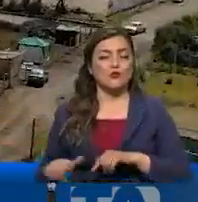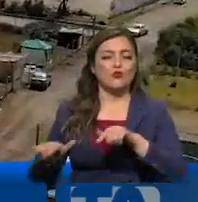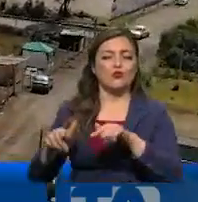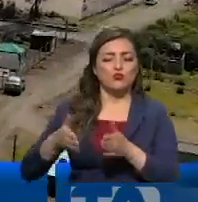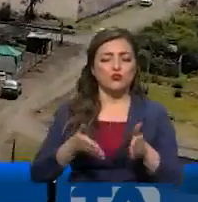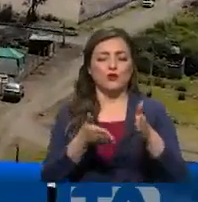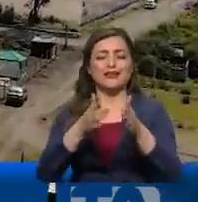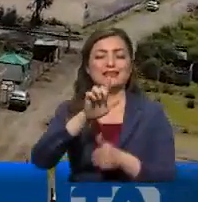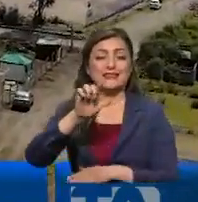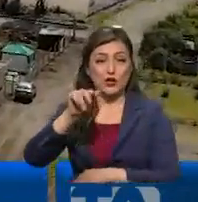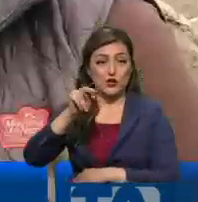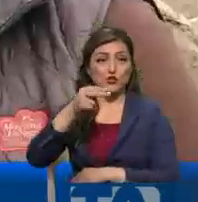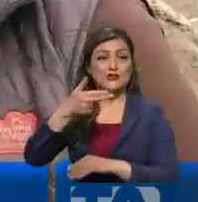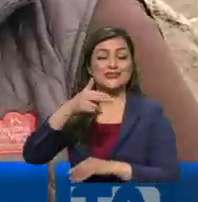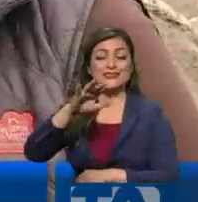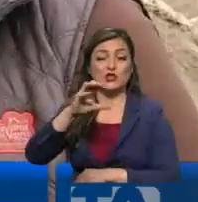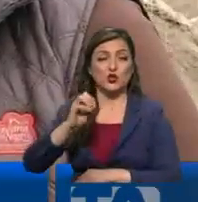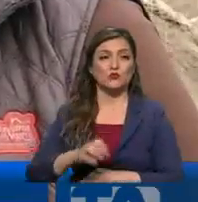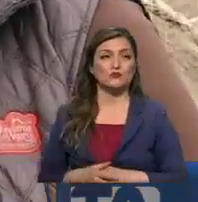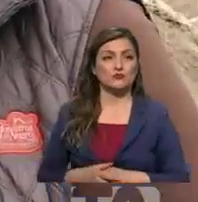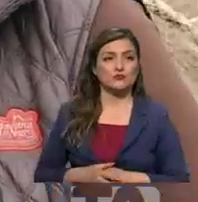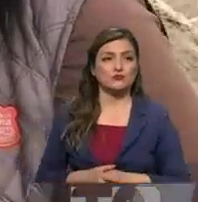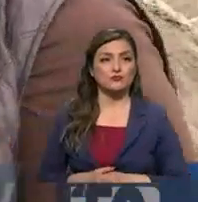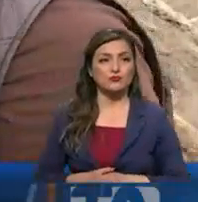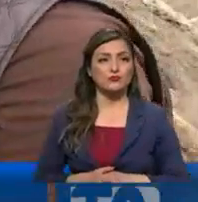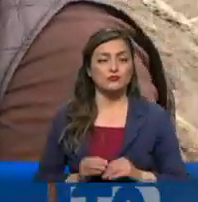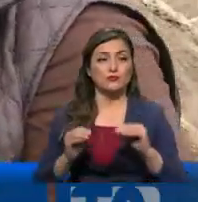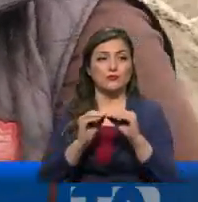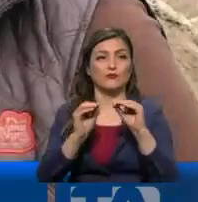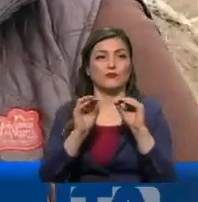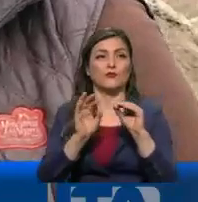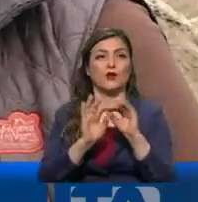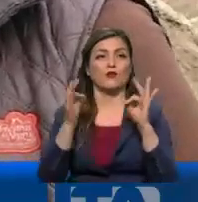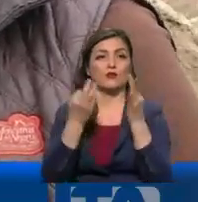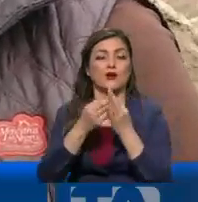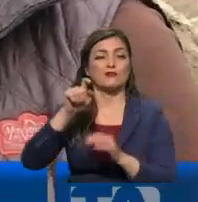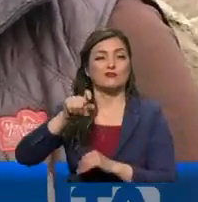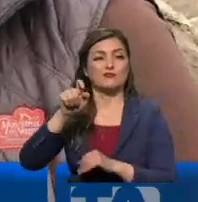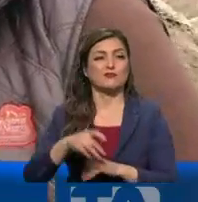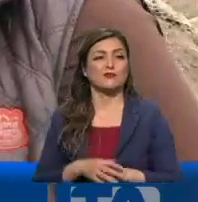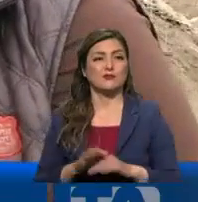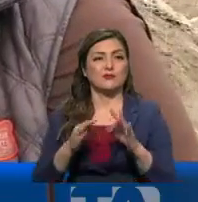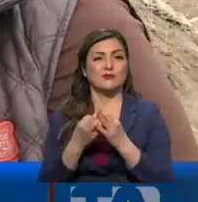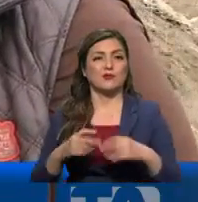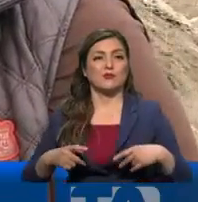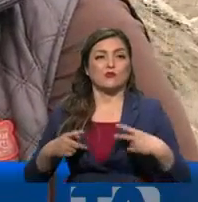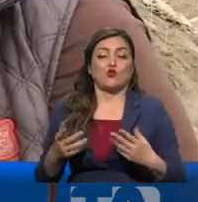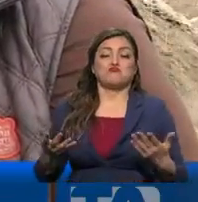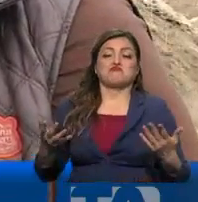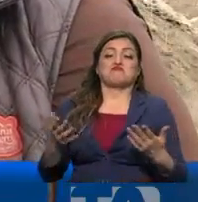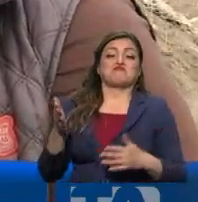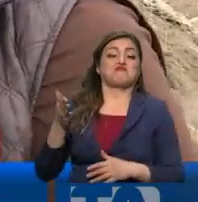la vía Llano Chico, en Quito. Muchas familias estamos con necesidad. Aquí hay familias que están viviendo porque no tienen dónde